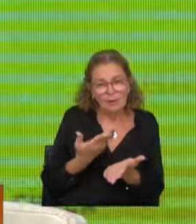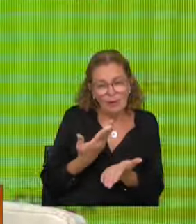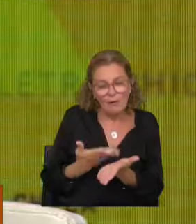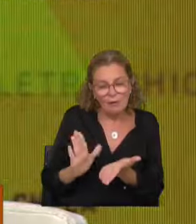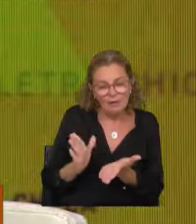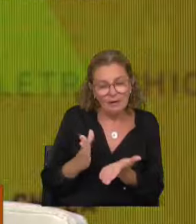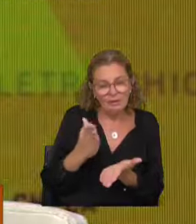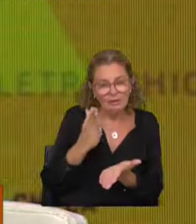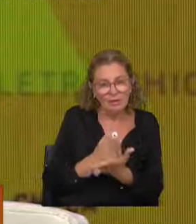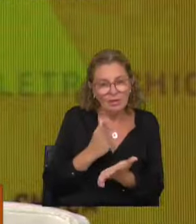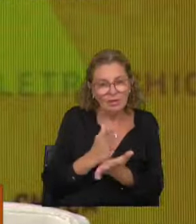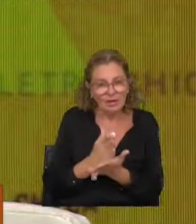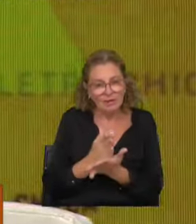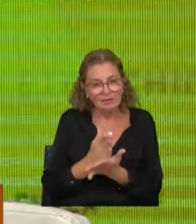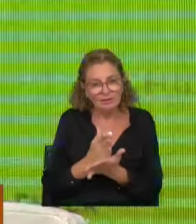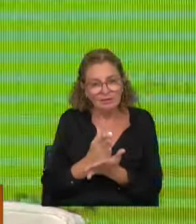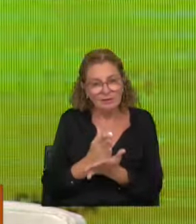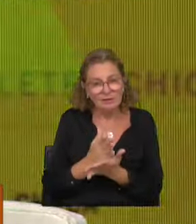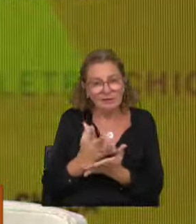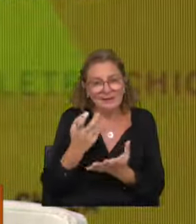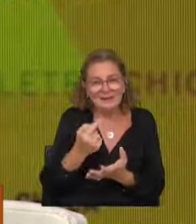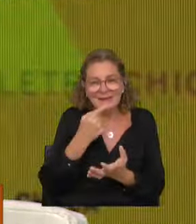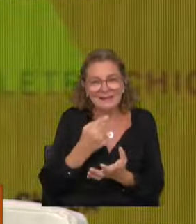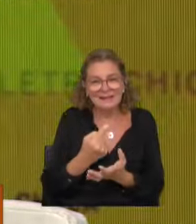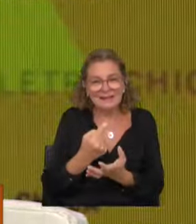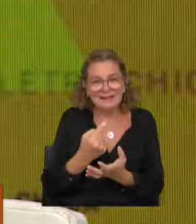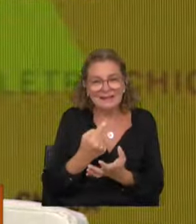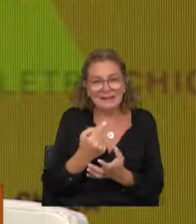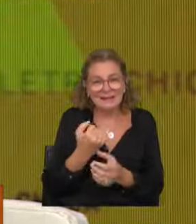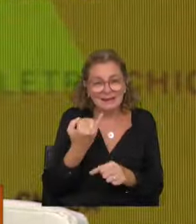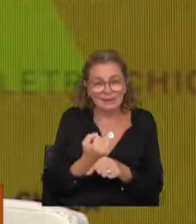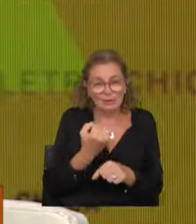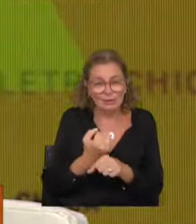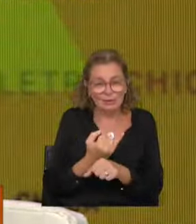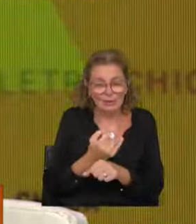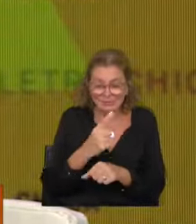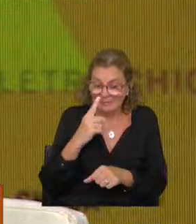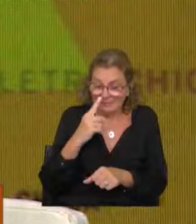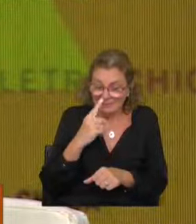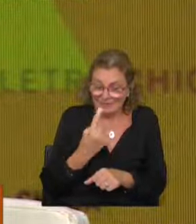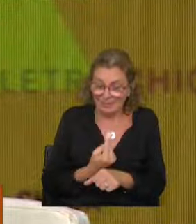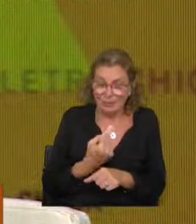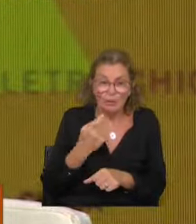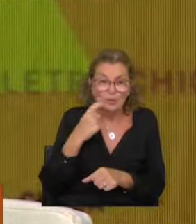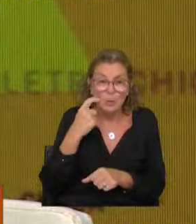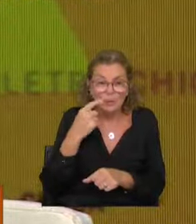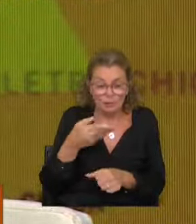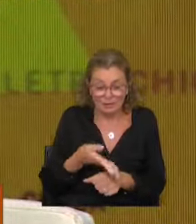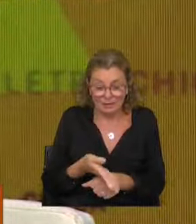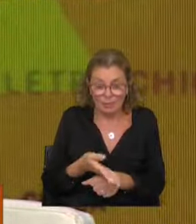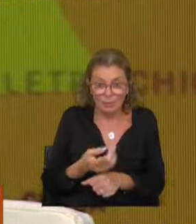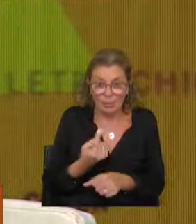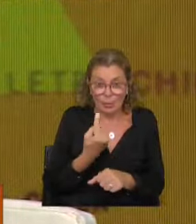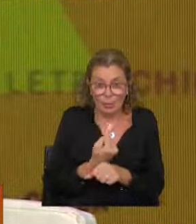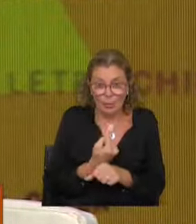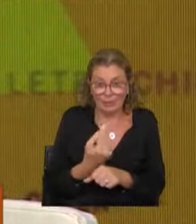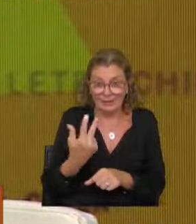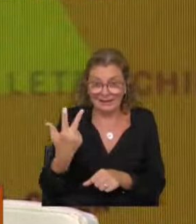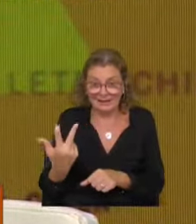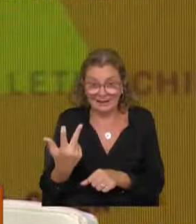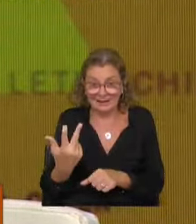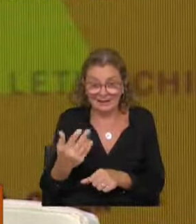derechos eh requiere un abordaje interinstitucional inminente eh los números son estos uno de cada tres